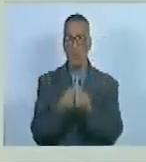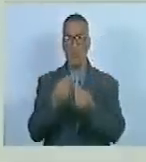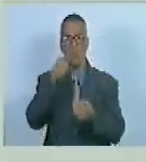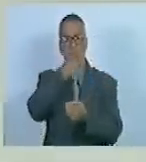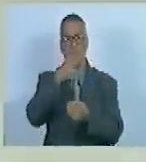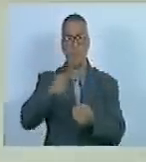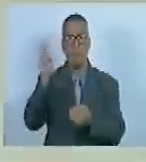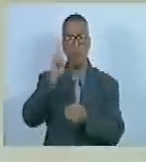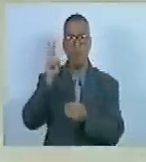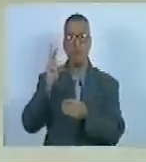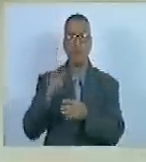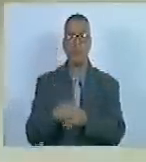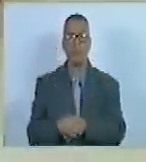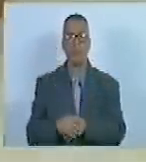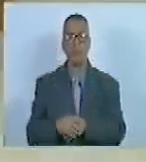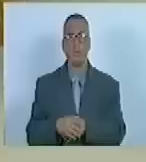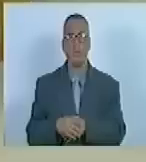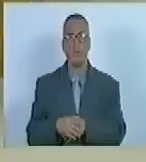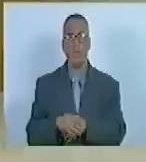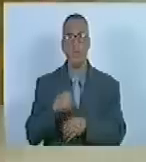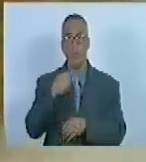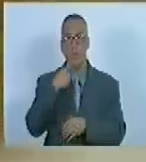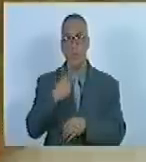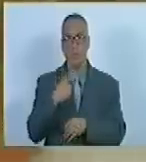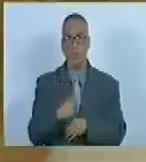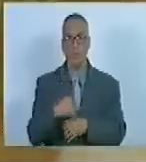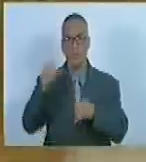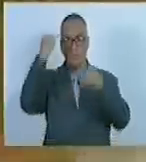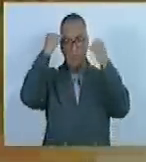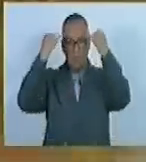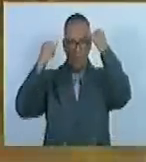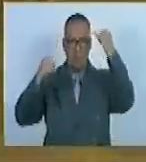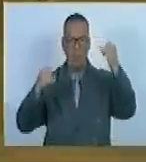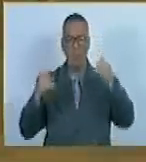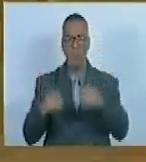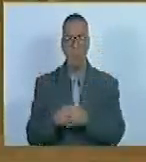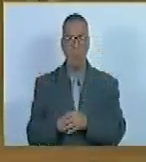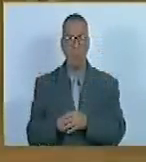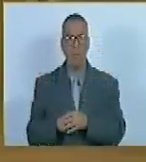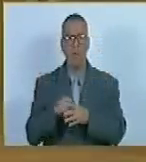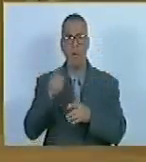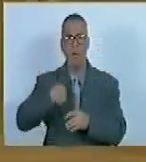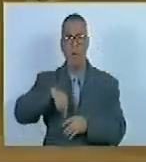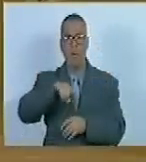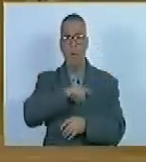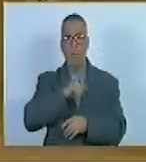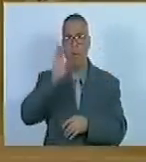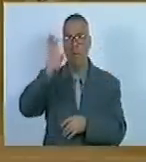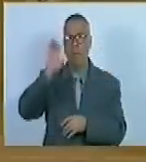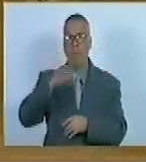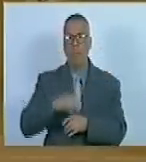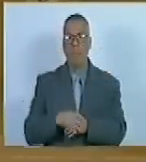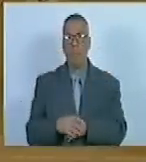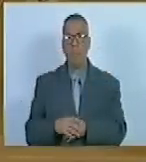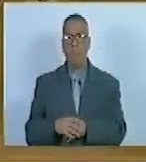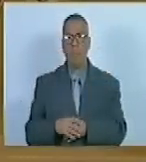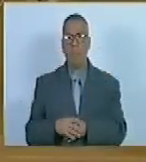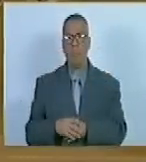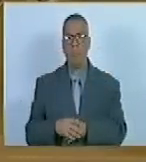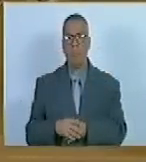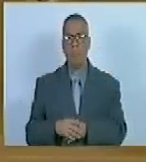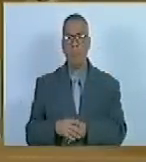del pueblo de Venezuela, al imaginario colectivo de nuestra patria